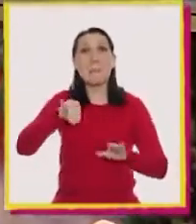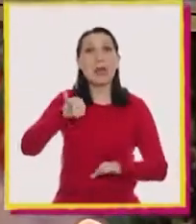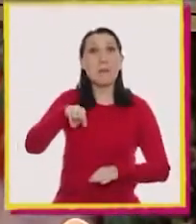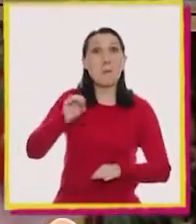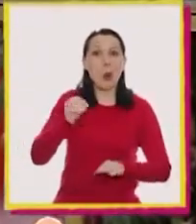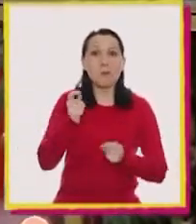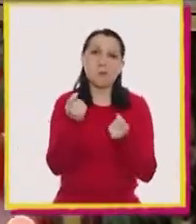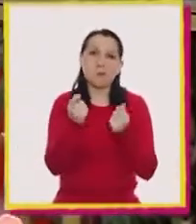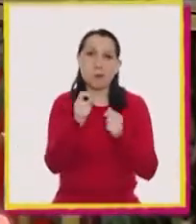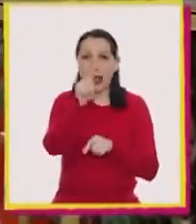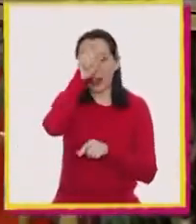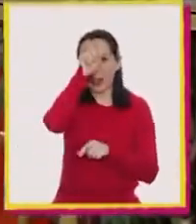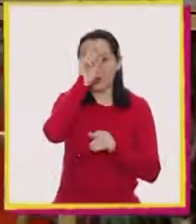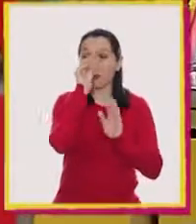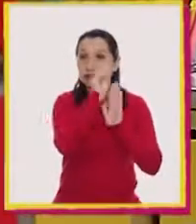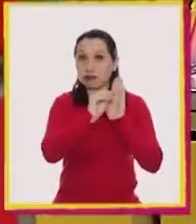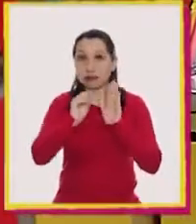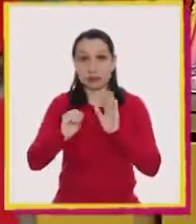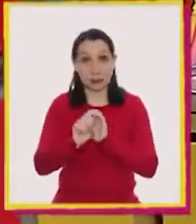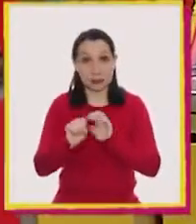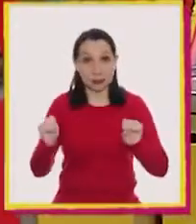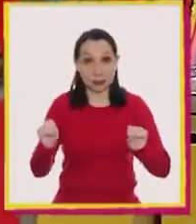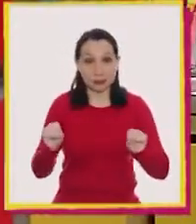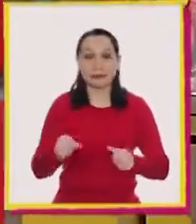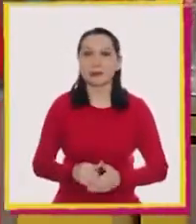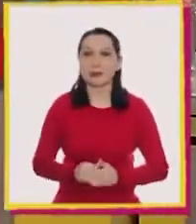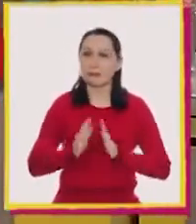mímicas, como el jeroglífico. ¿Listos?